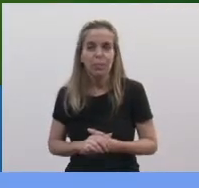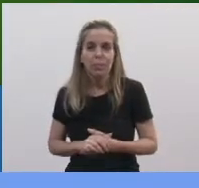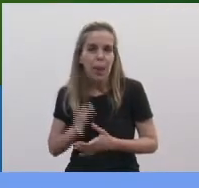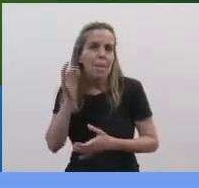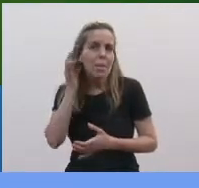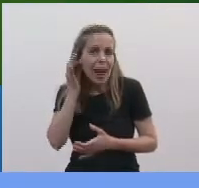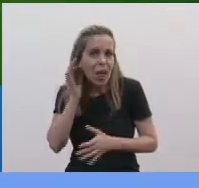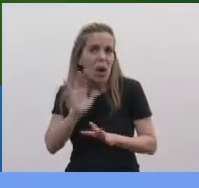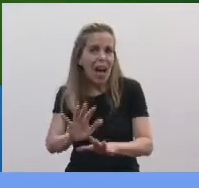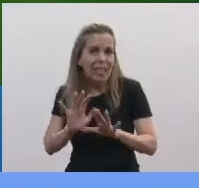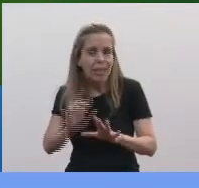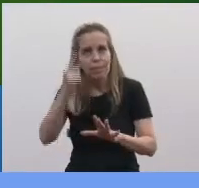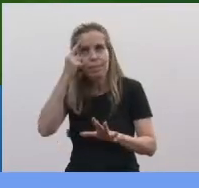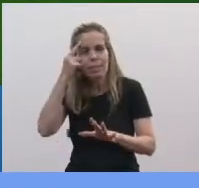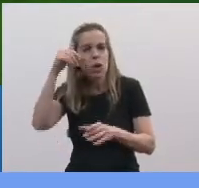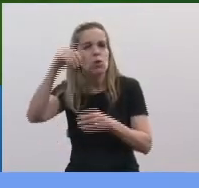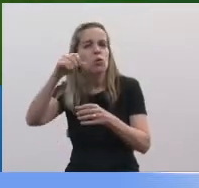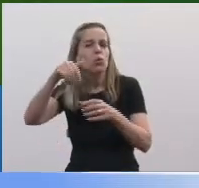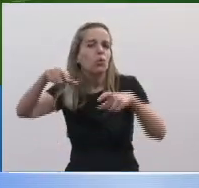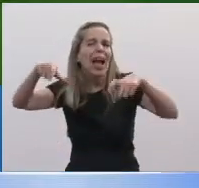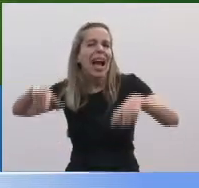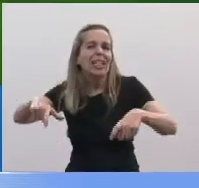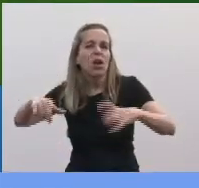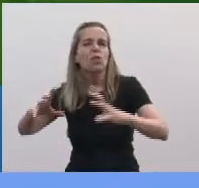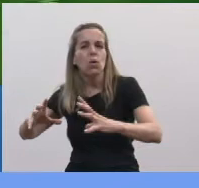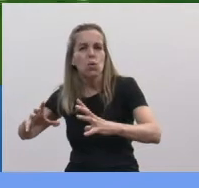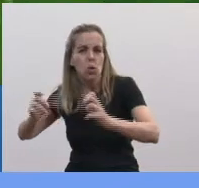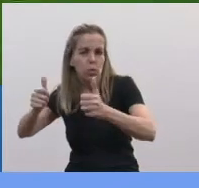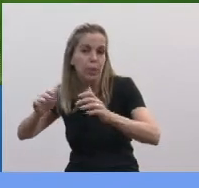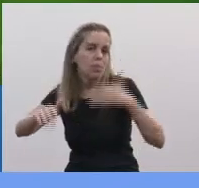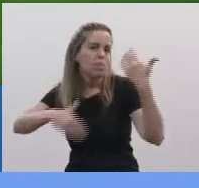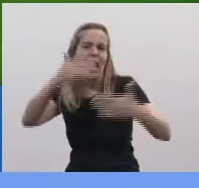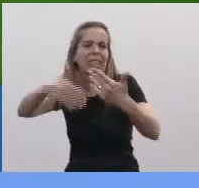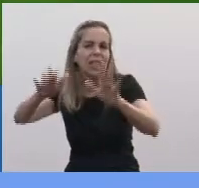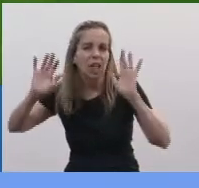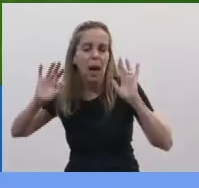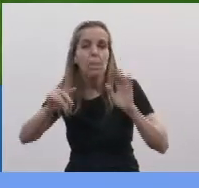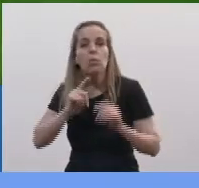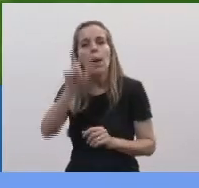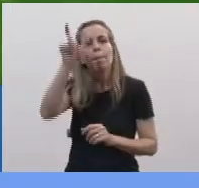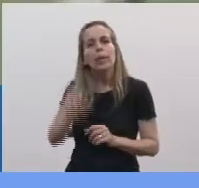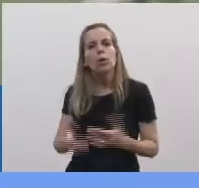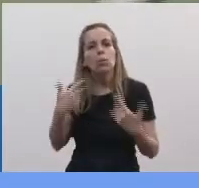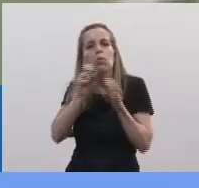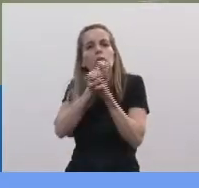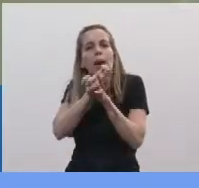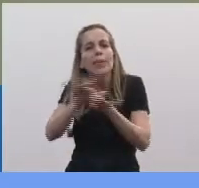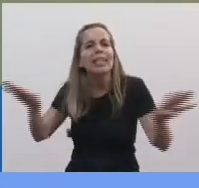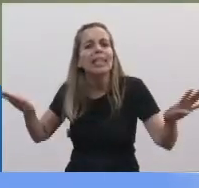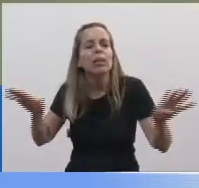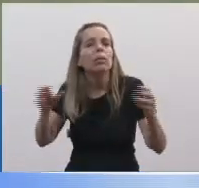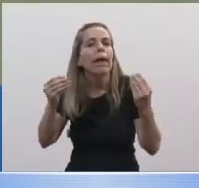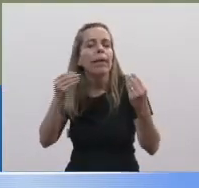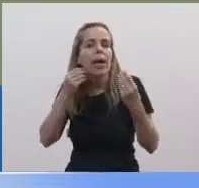Maradona trascendió la cancha de fútbol porque fue precisamente una persona capaz de transmitir un nivel